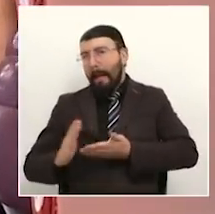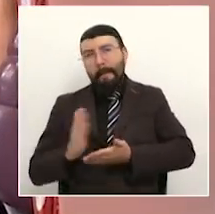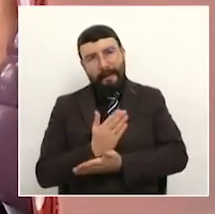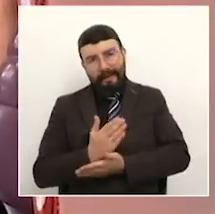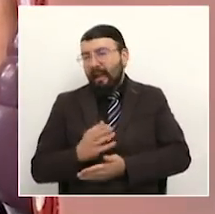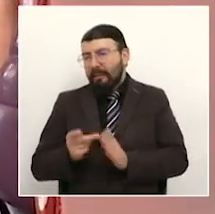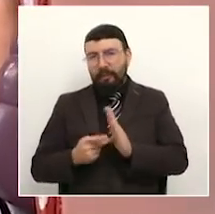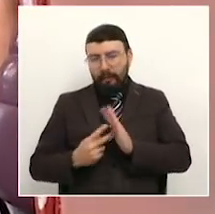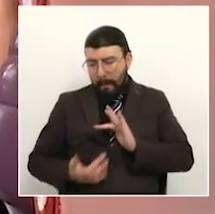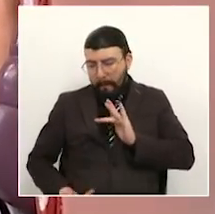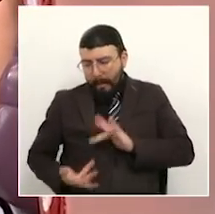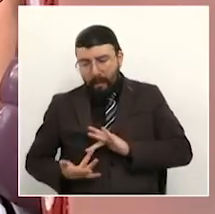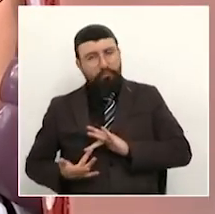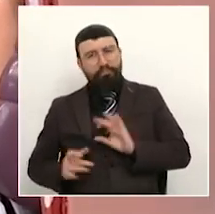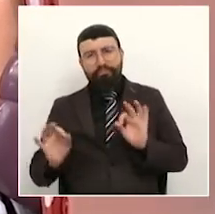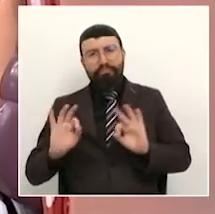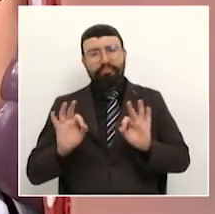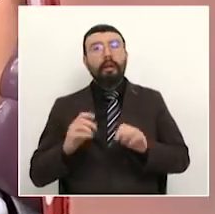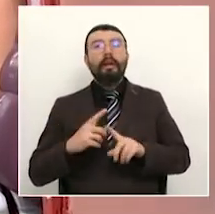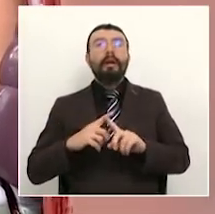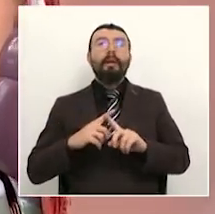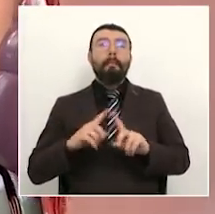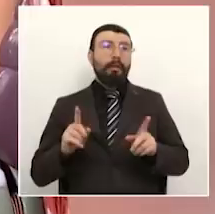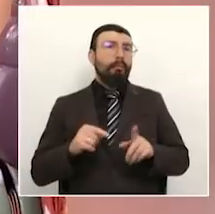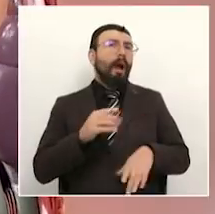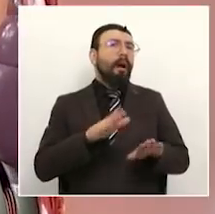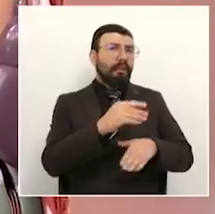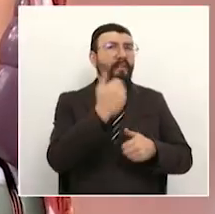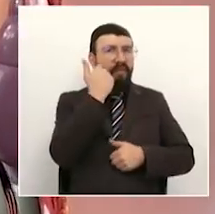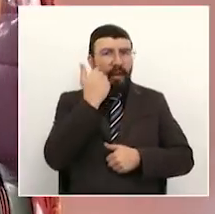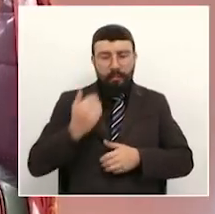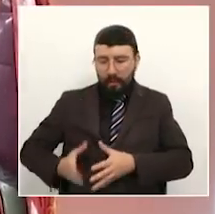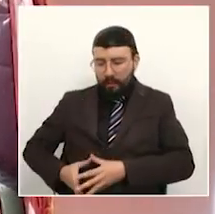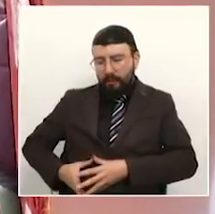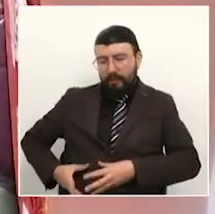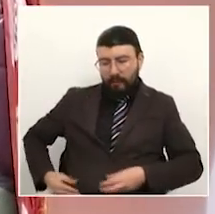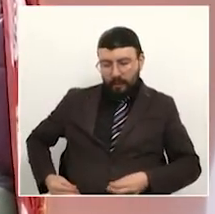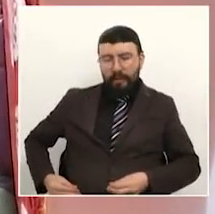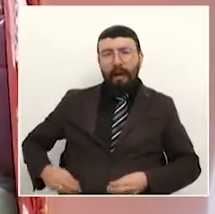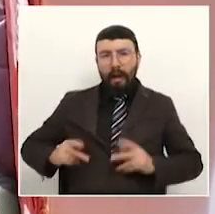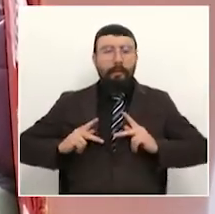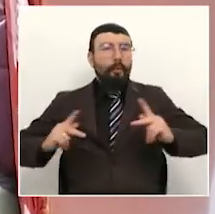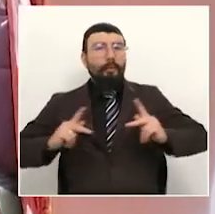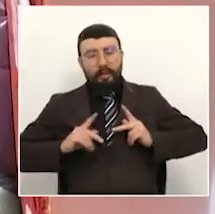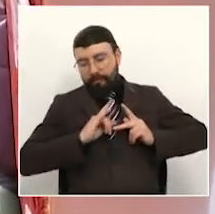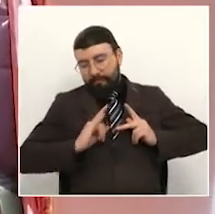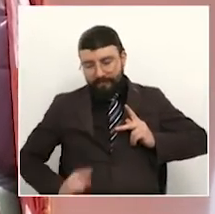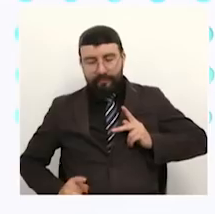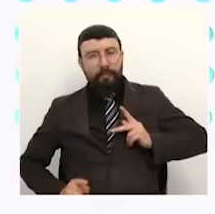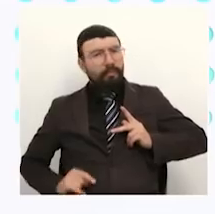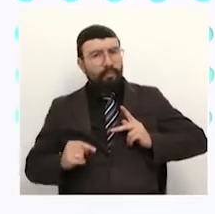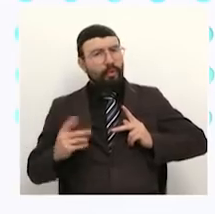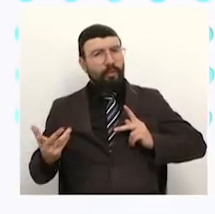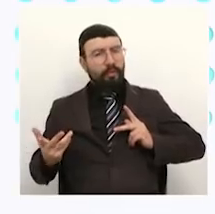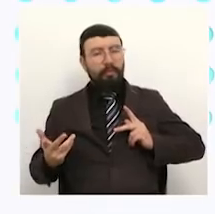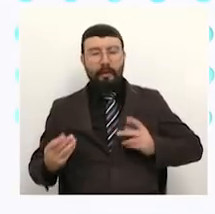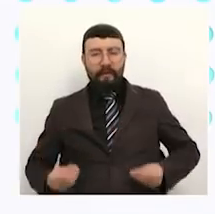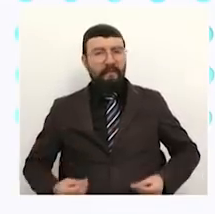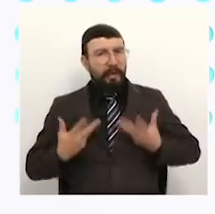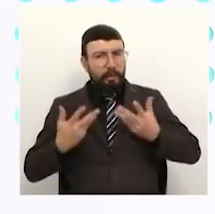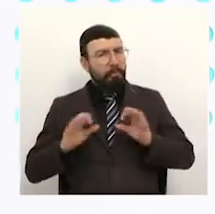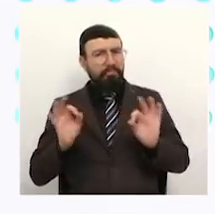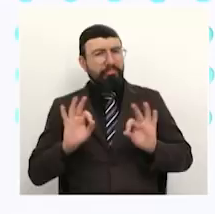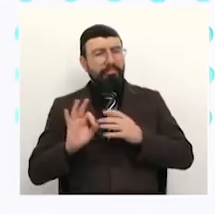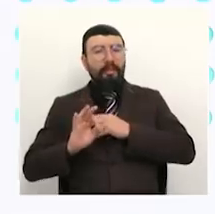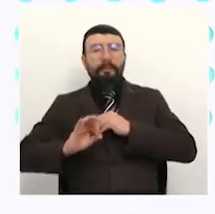pulmón y el y el hígado pero si hay muchas patologías en las cuales el hígado se ve afectado por el pulmón una de ellas nada tiene que ver con infección y es